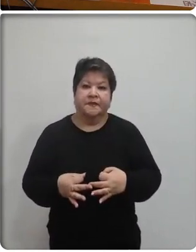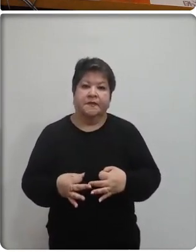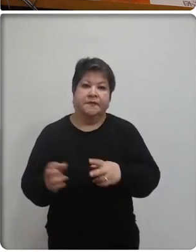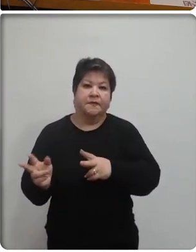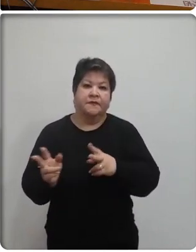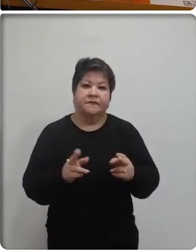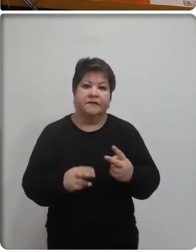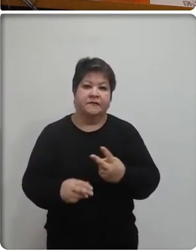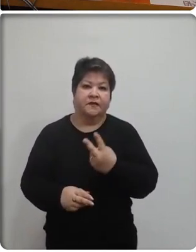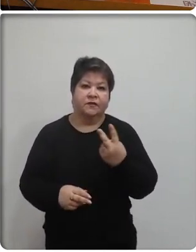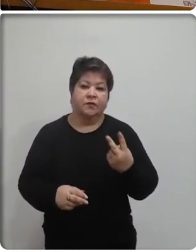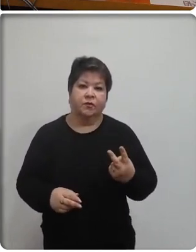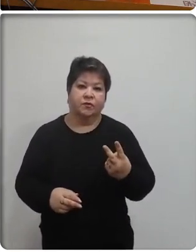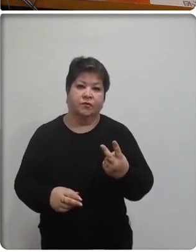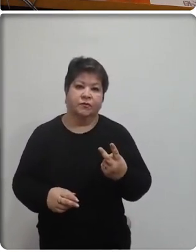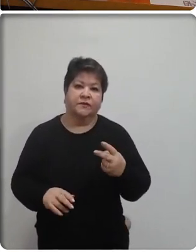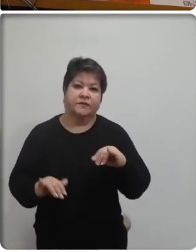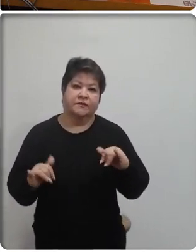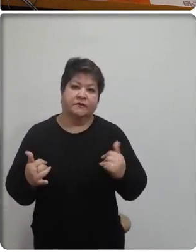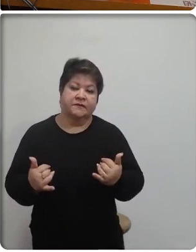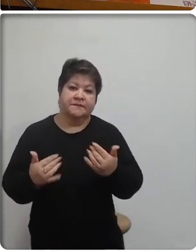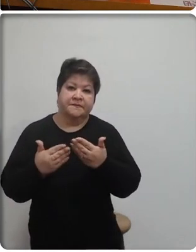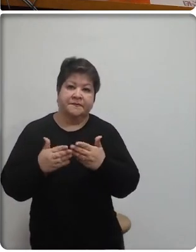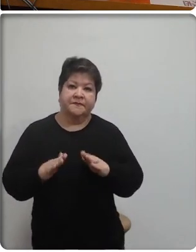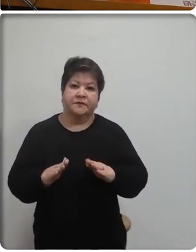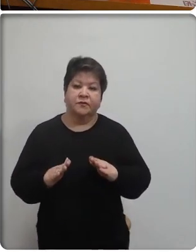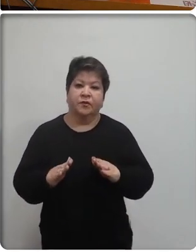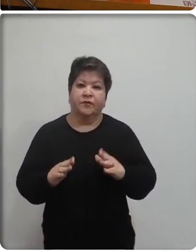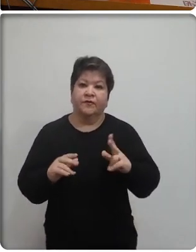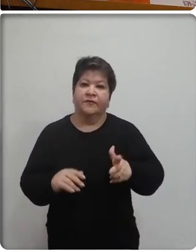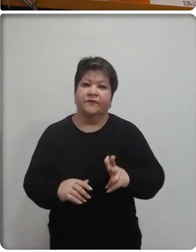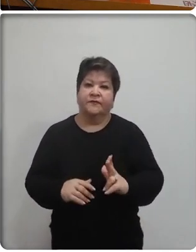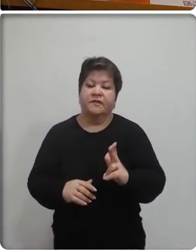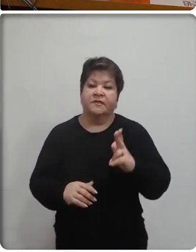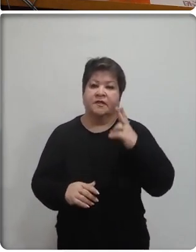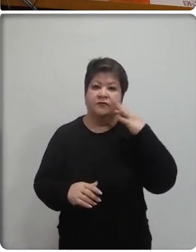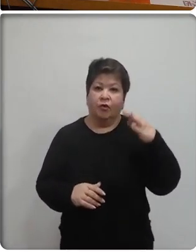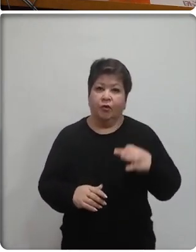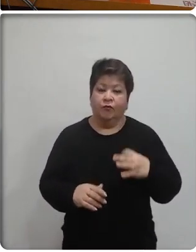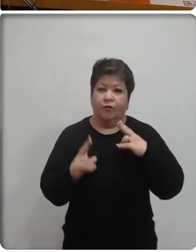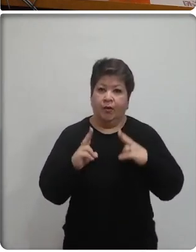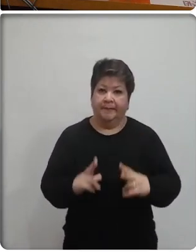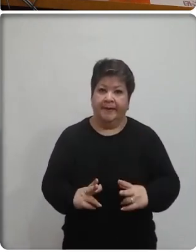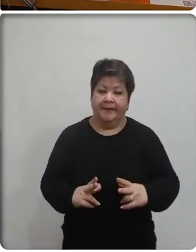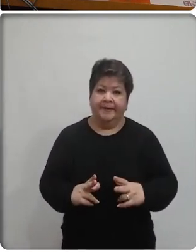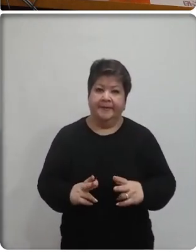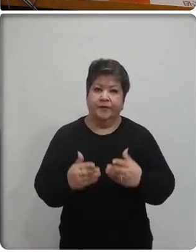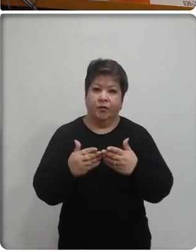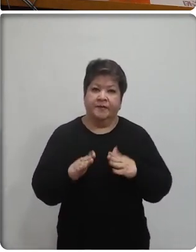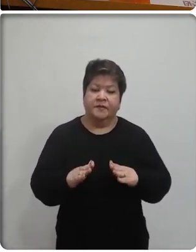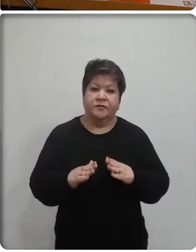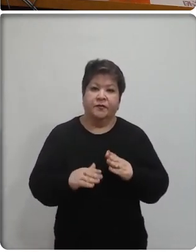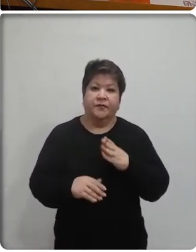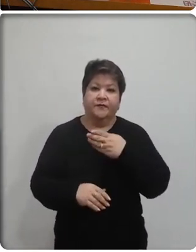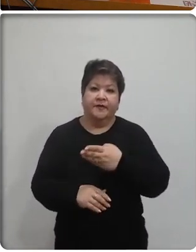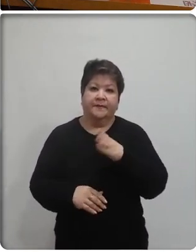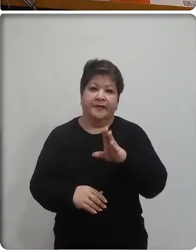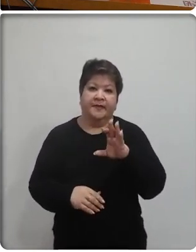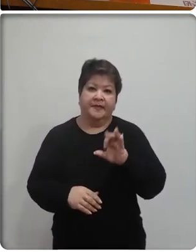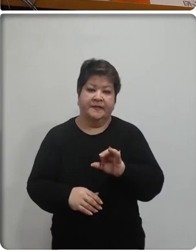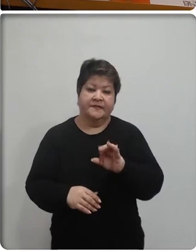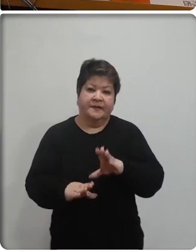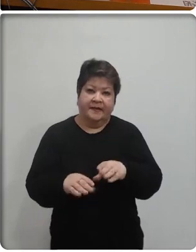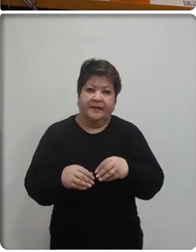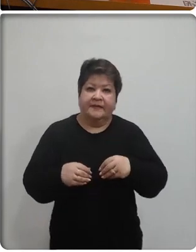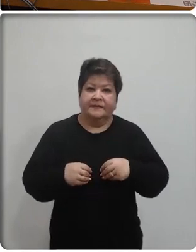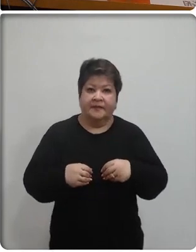2 en realidad ya comenzó porque la fecha formal de comienzo es cuando el BPS acepta el producto